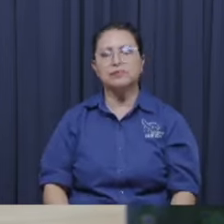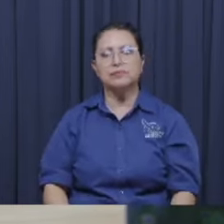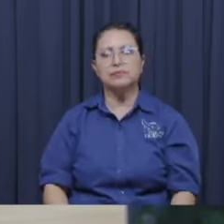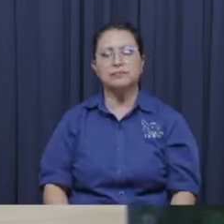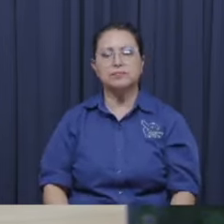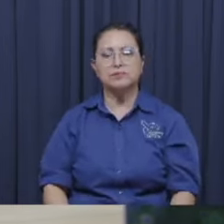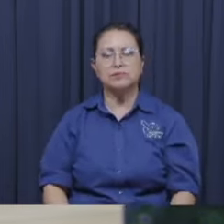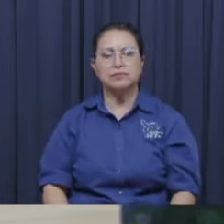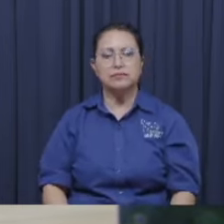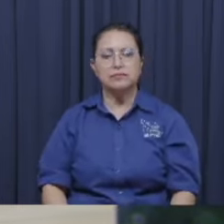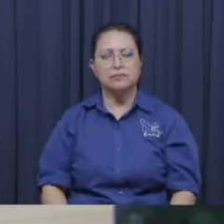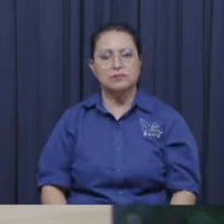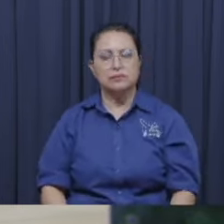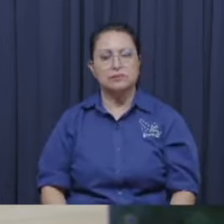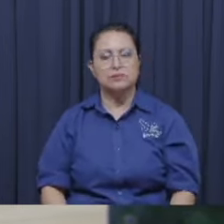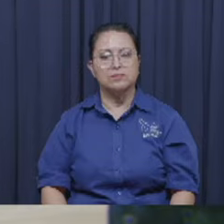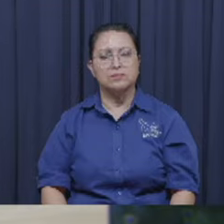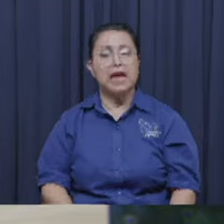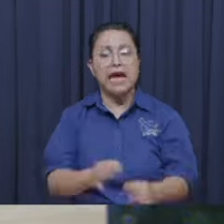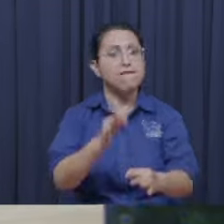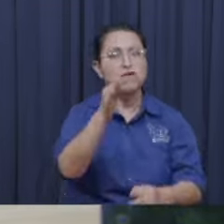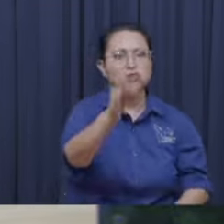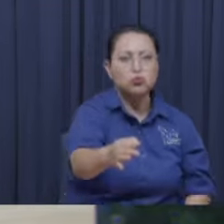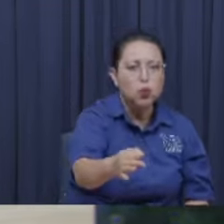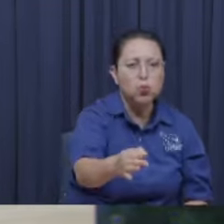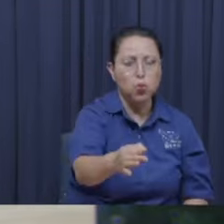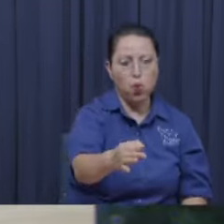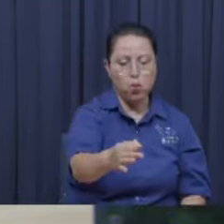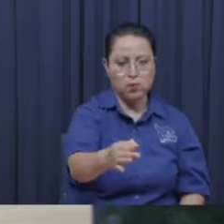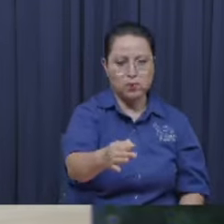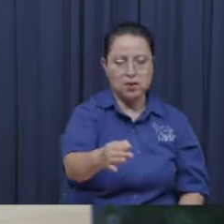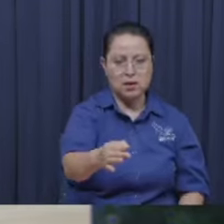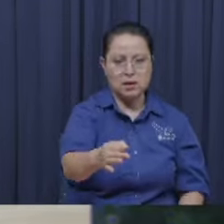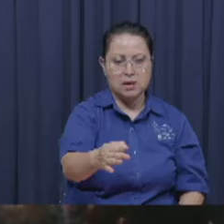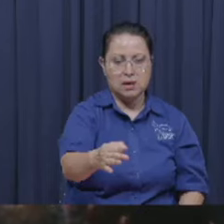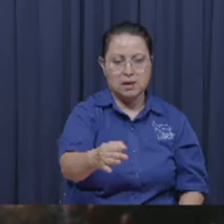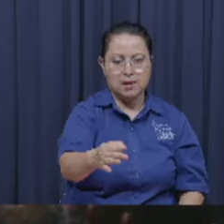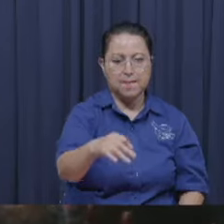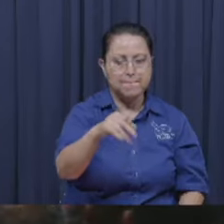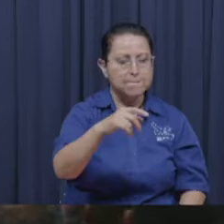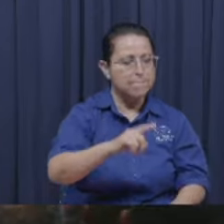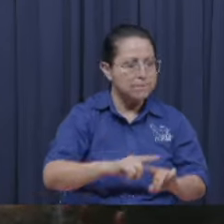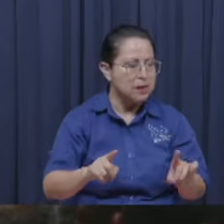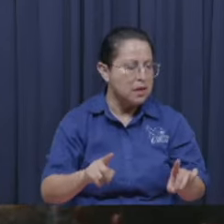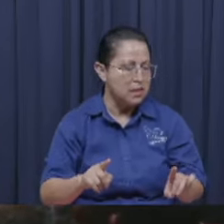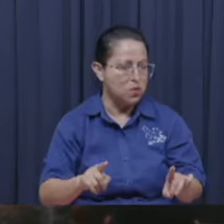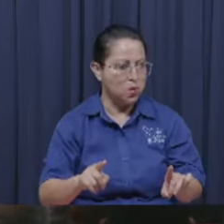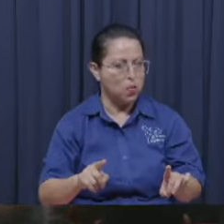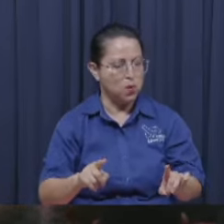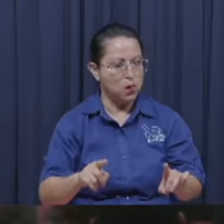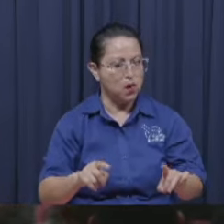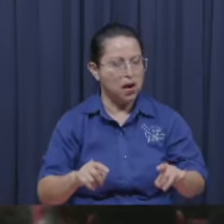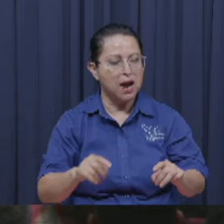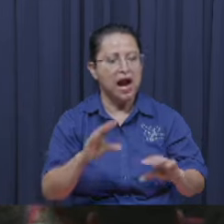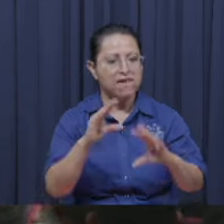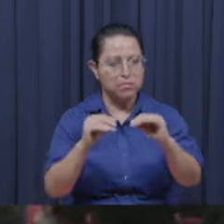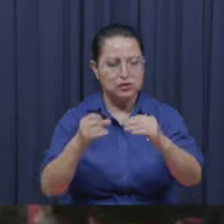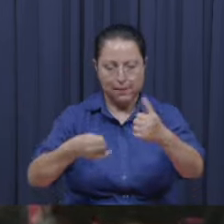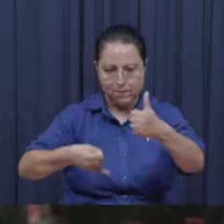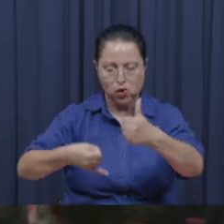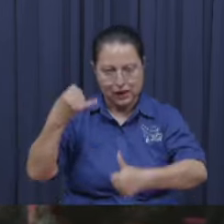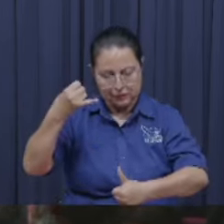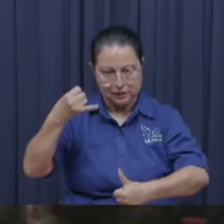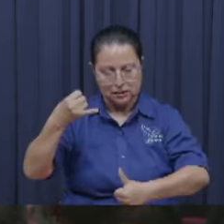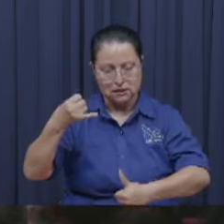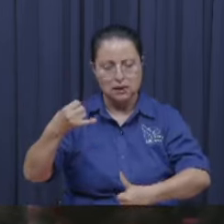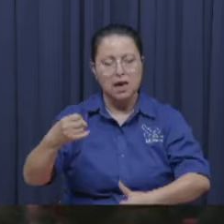Entonces, esto es lo que vemos proyectado, pero jalémoslo un poquito más en la línea del tiempo y miremos Apocalipsis. Esto sí